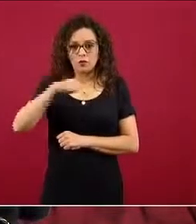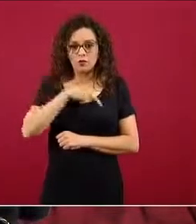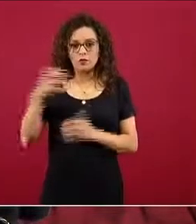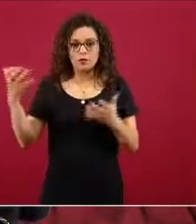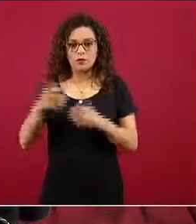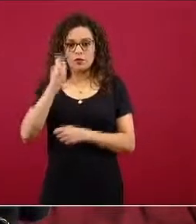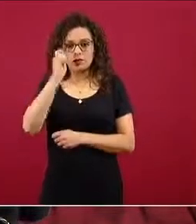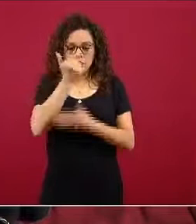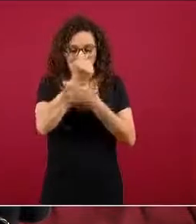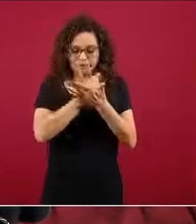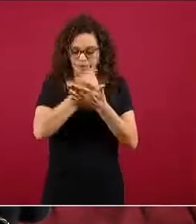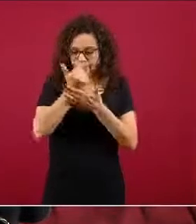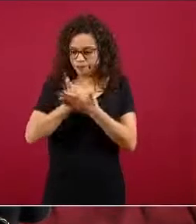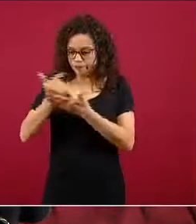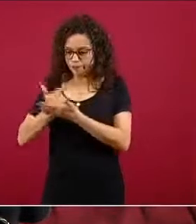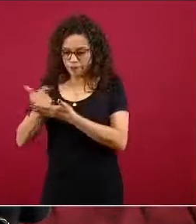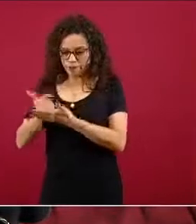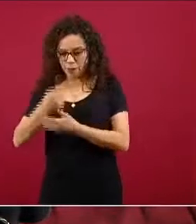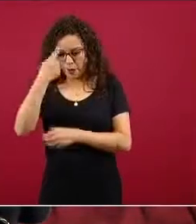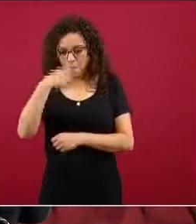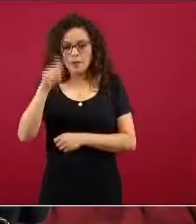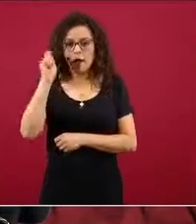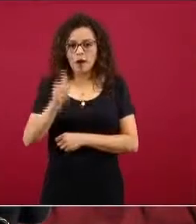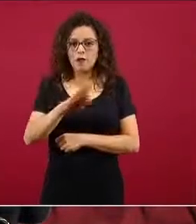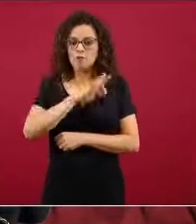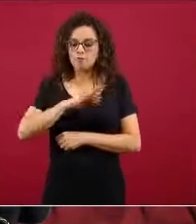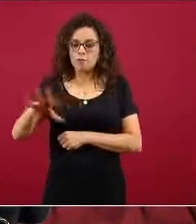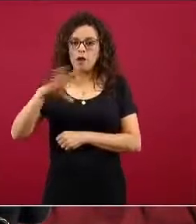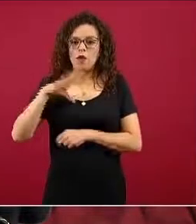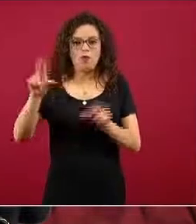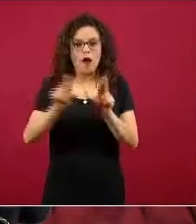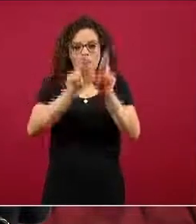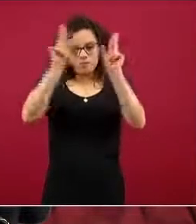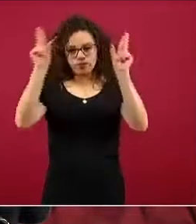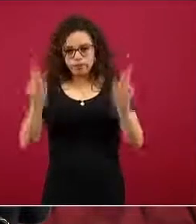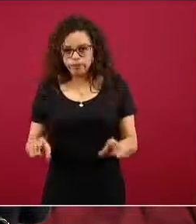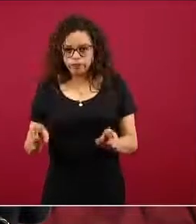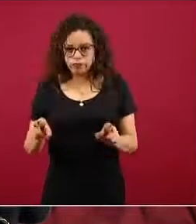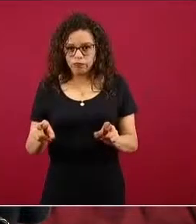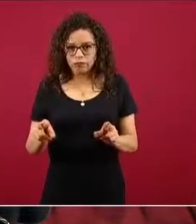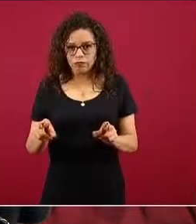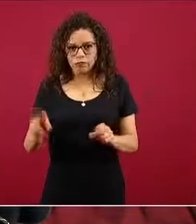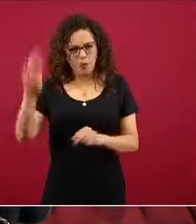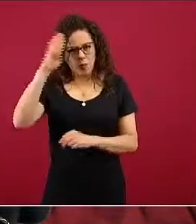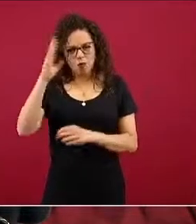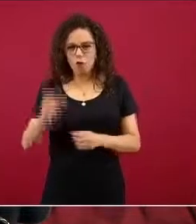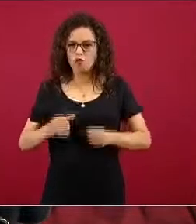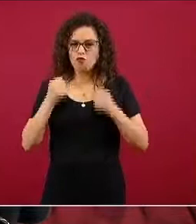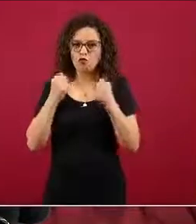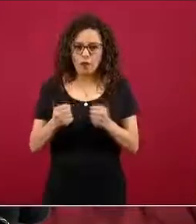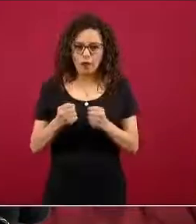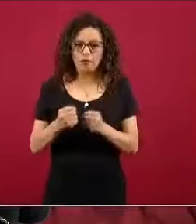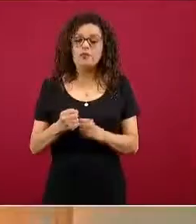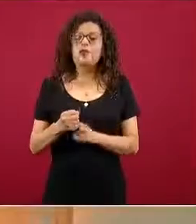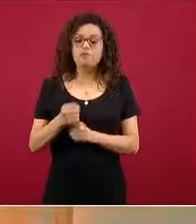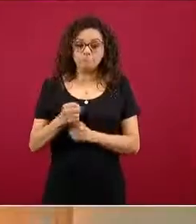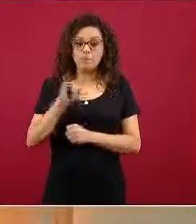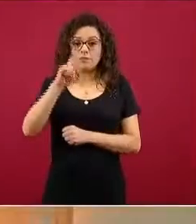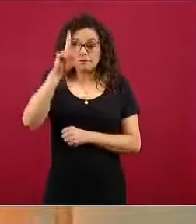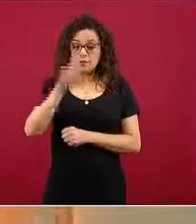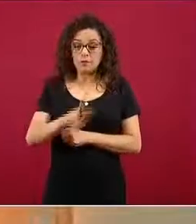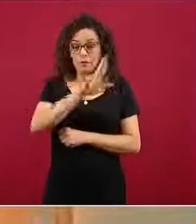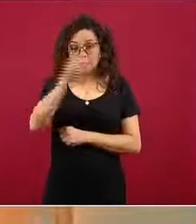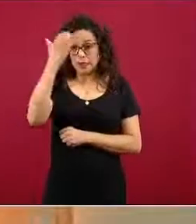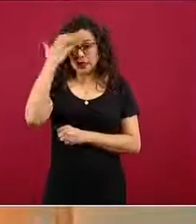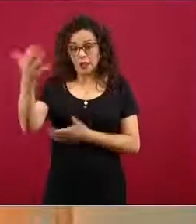de capacidades instaladas en ultracongelación. Es sumamente alentador reconocer no solamente la capacidad instalada, sino la